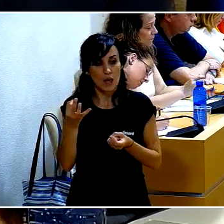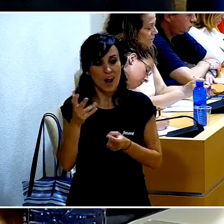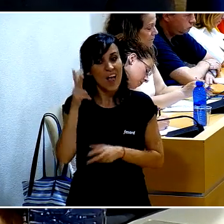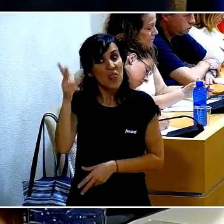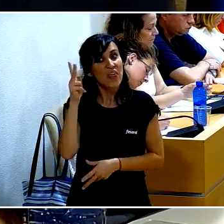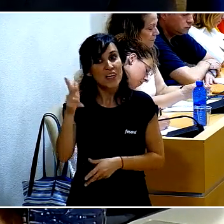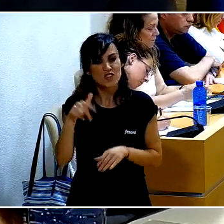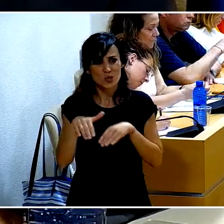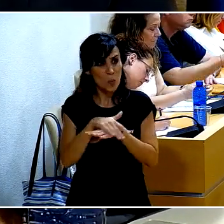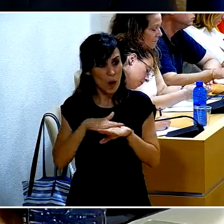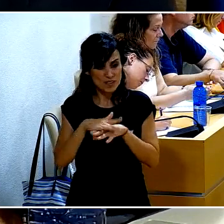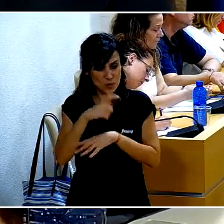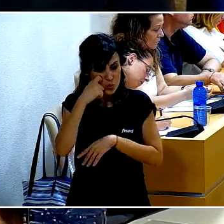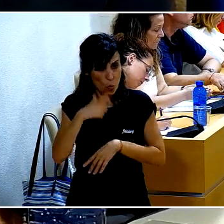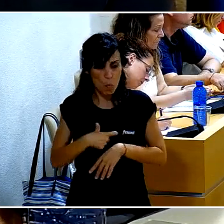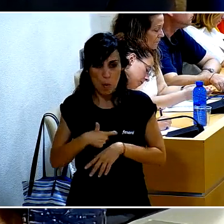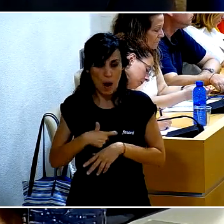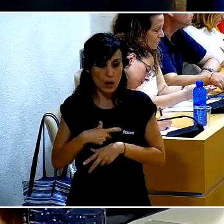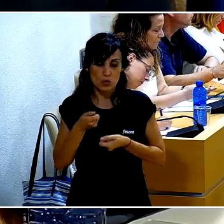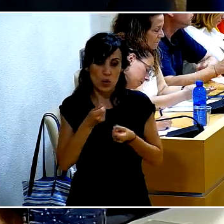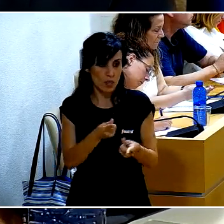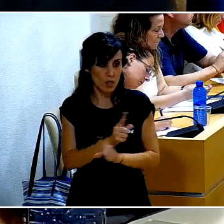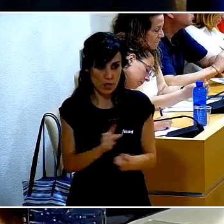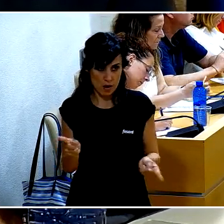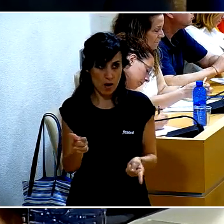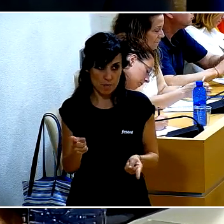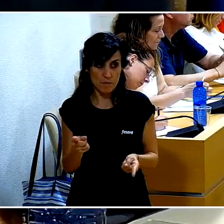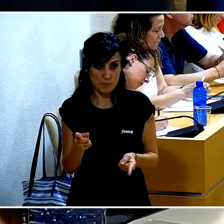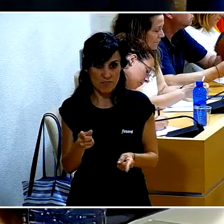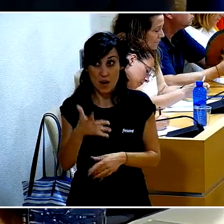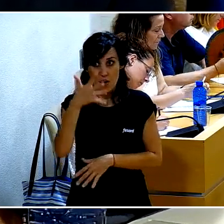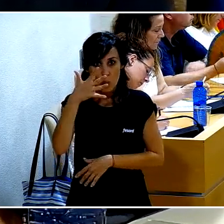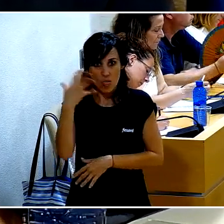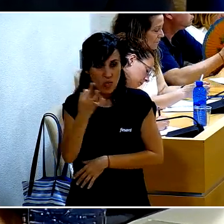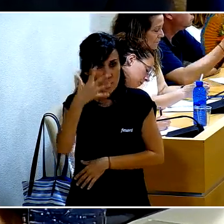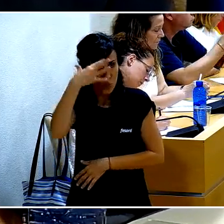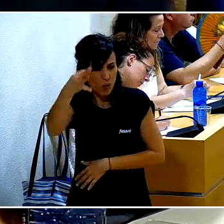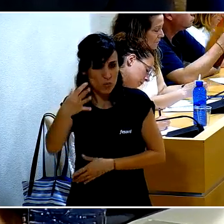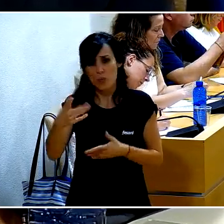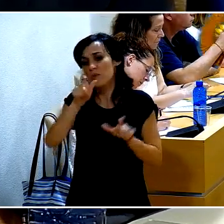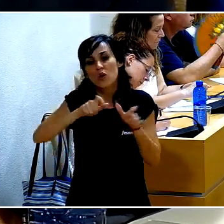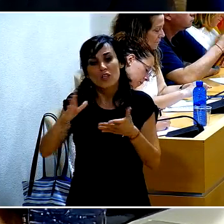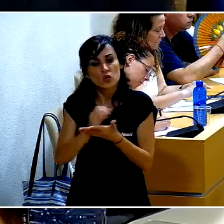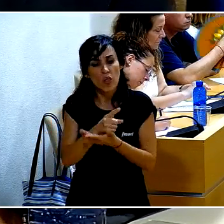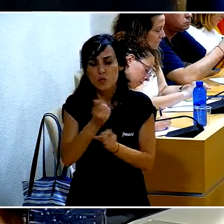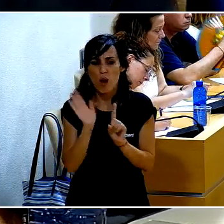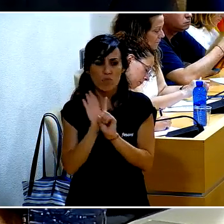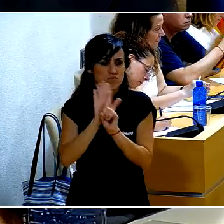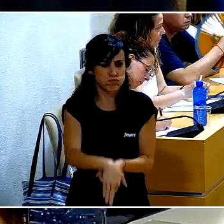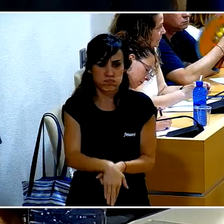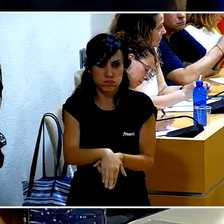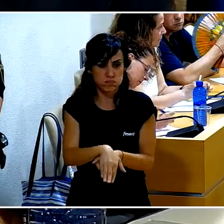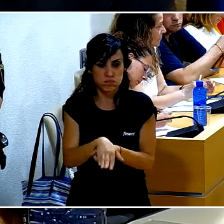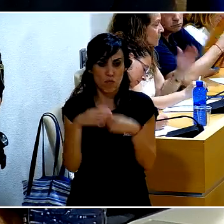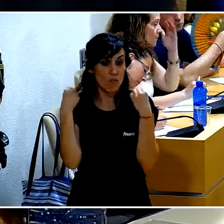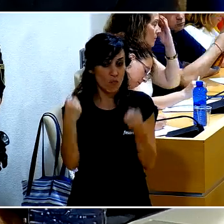derechos básicos humanos que corresponden a todo pueblo y a todo ciudadano y que están aplastados por